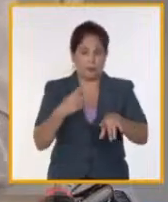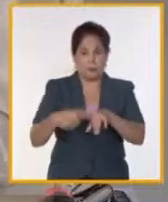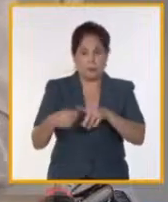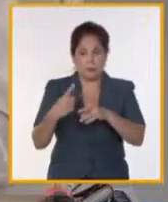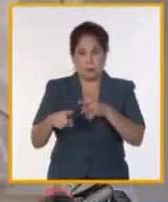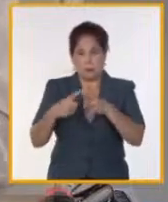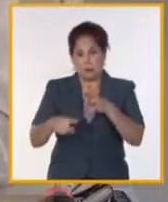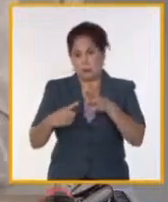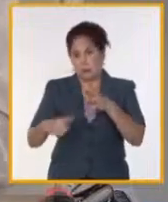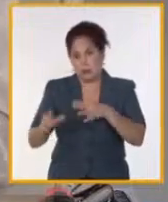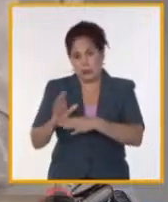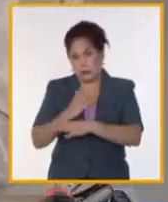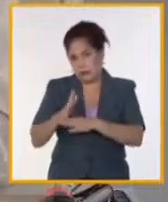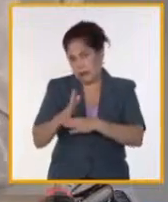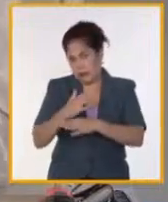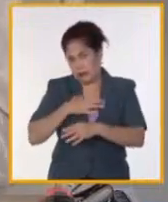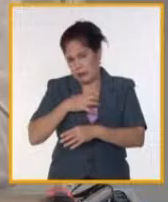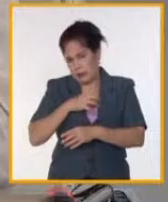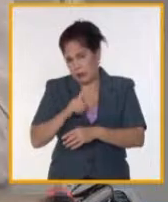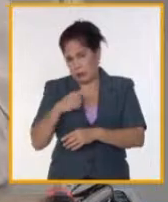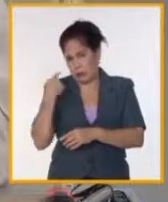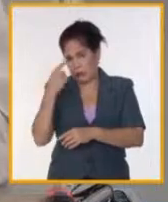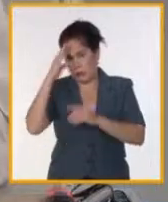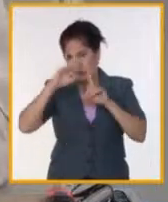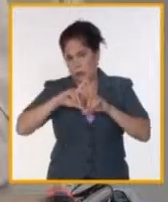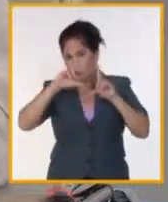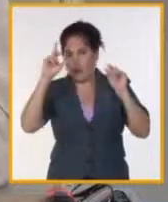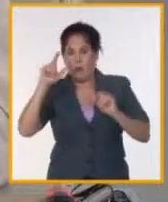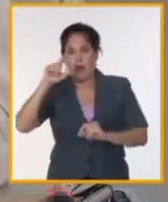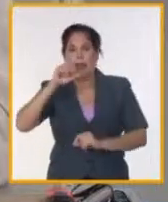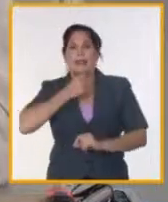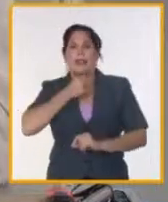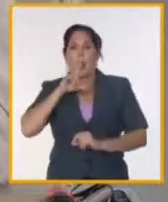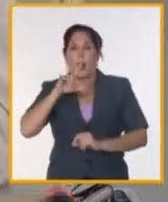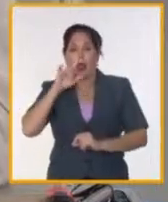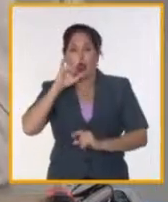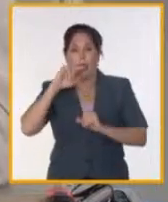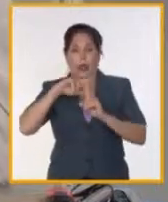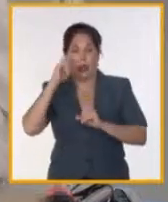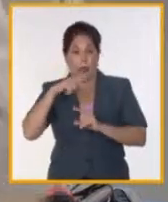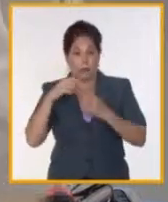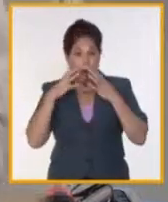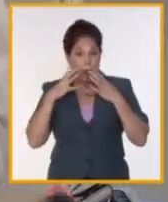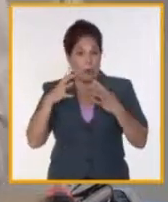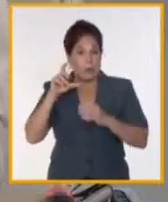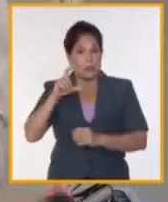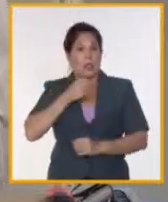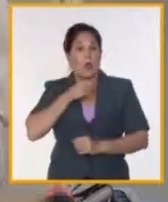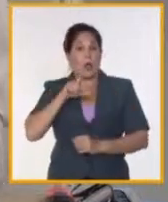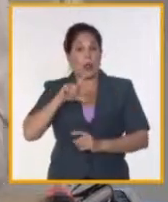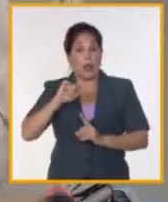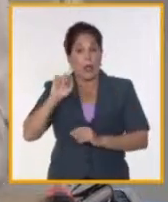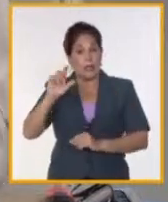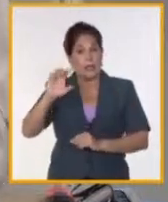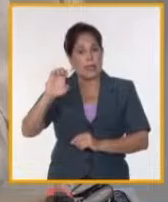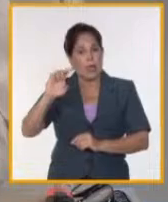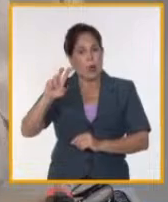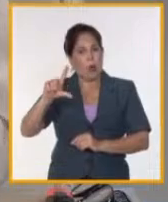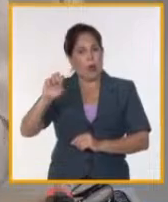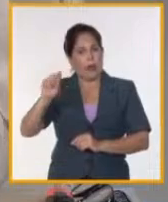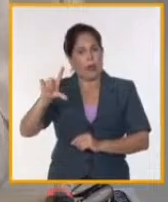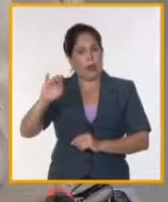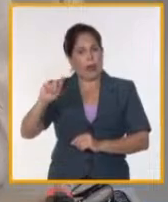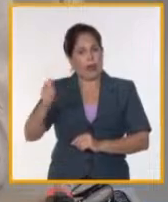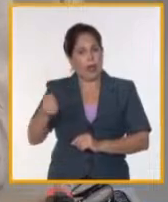que tiene nuestro país es la zeolita. La famosa zeolita. La zeolita que a medida que ha ido pasando